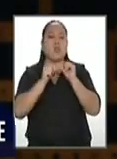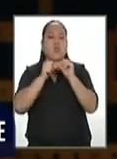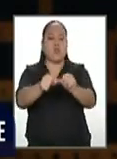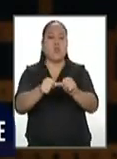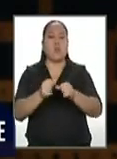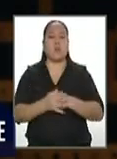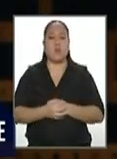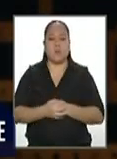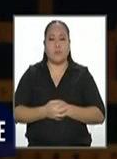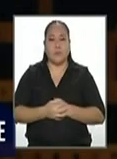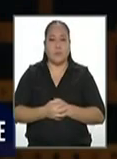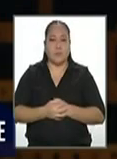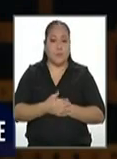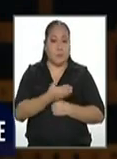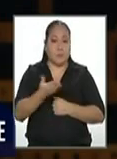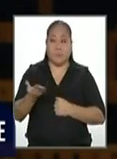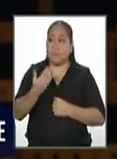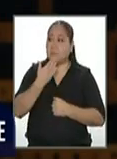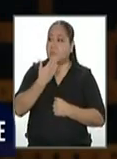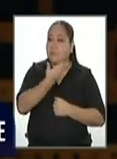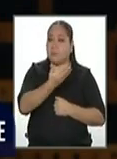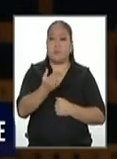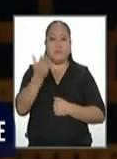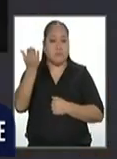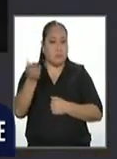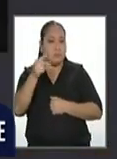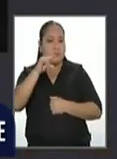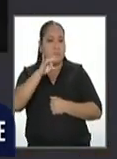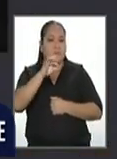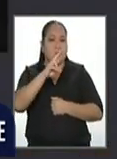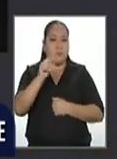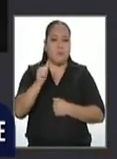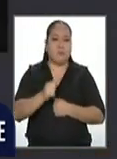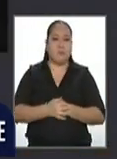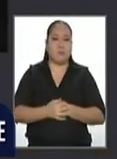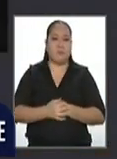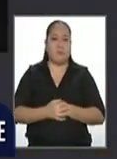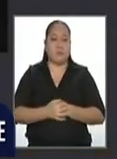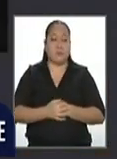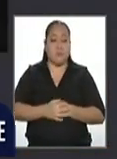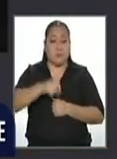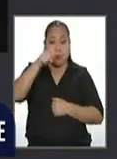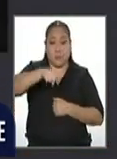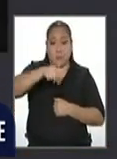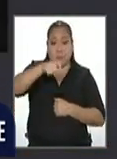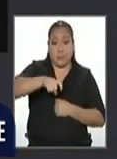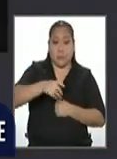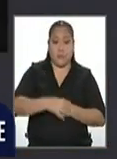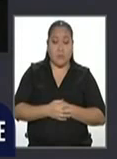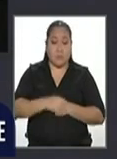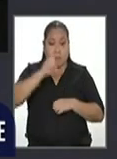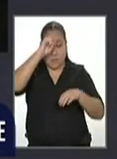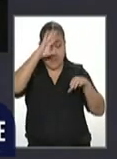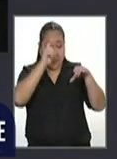sostenible. No sé si el señor Guerra. Necesitamos minería que nos ayude